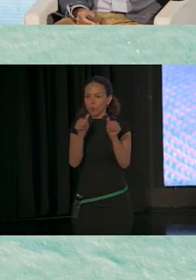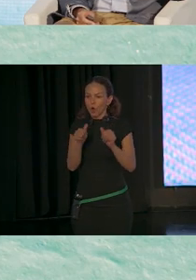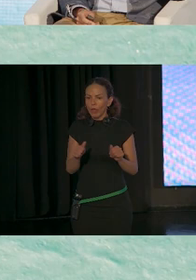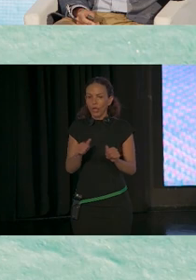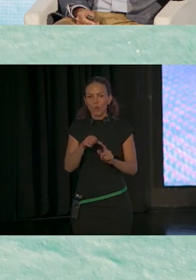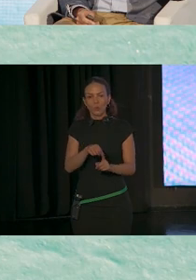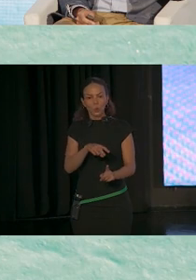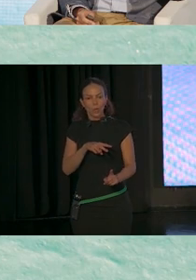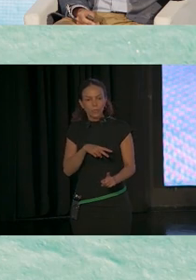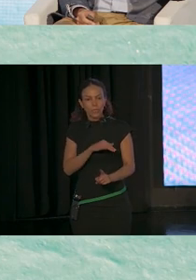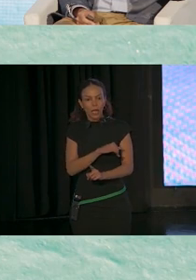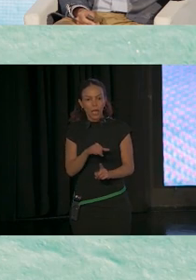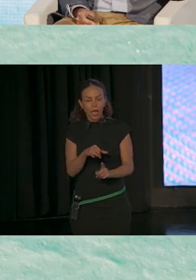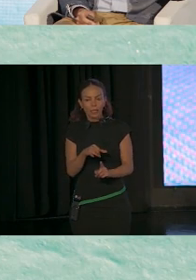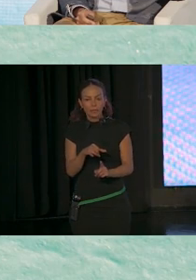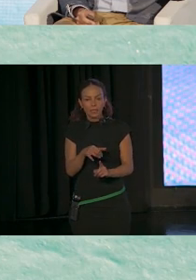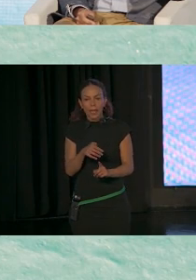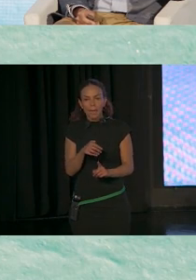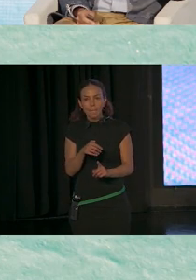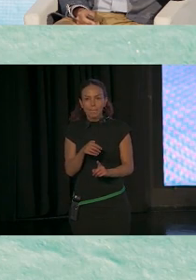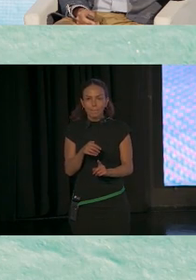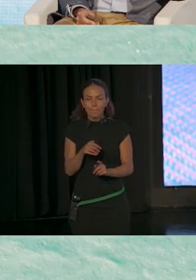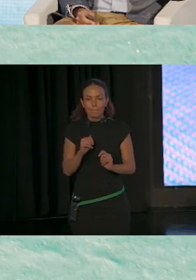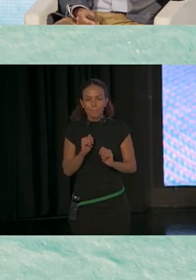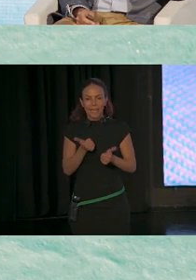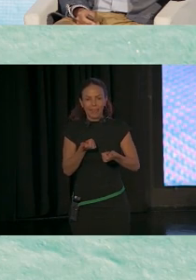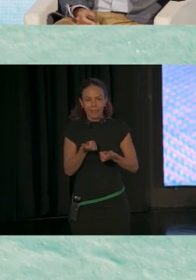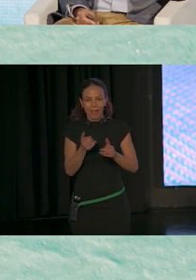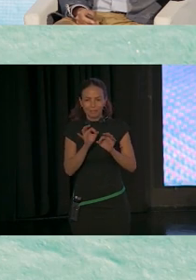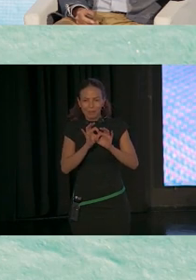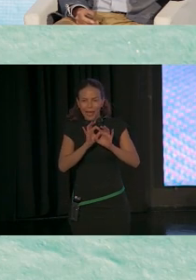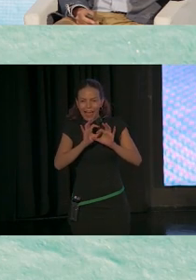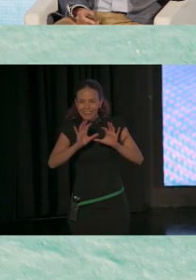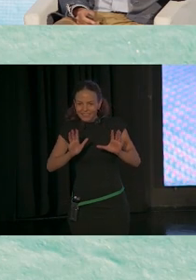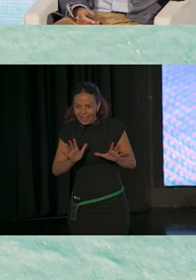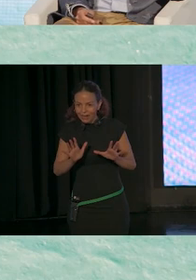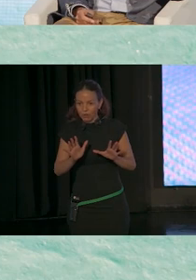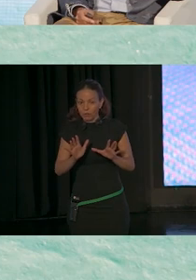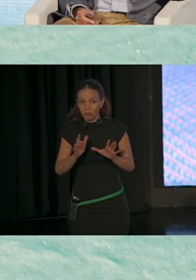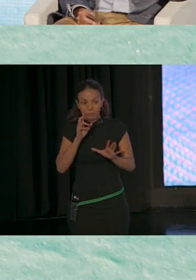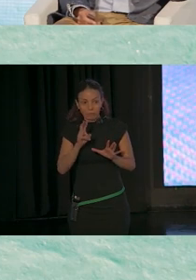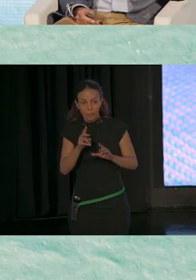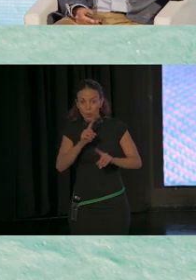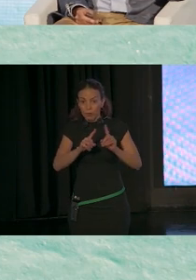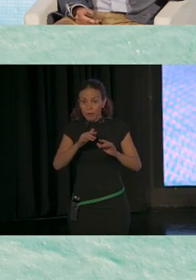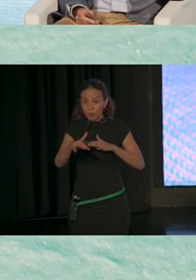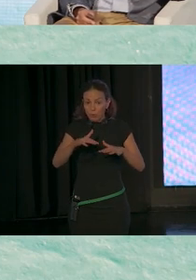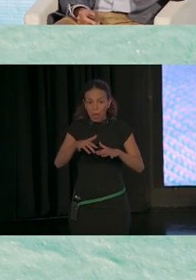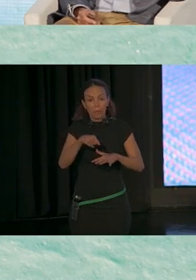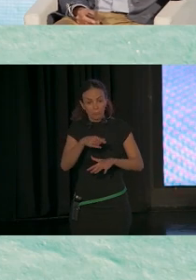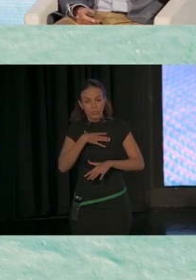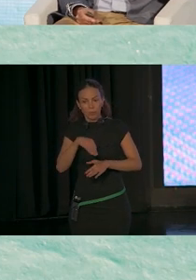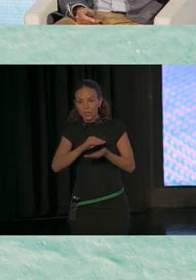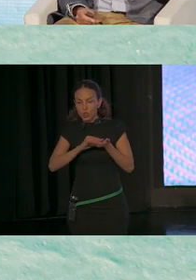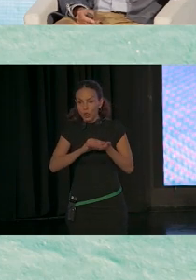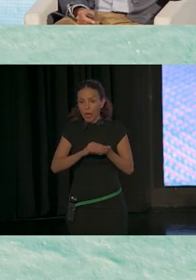enfoque se empieza a cristalizar, empieza a verse que, bueno, esos problemas de movilidad quizá se puedan resolver,